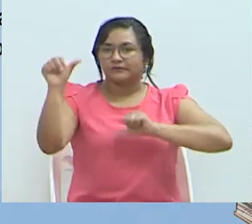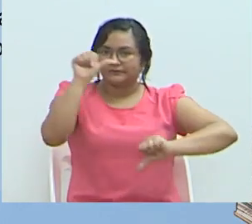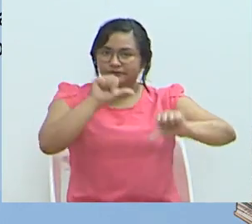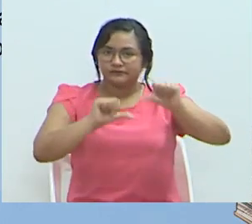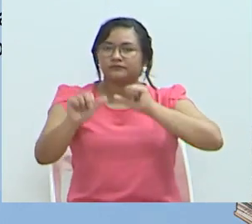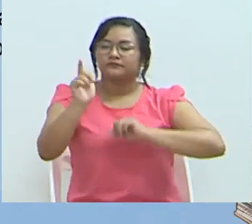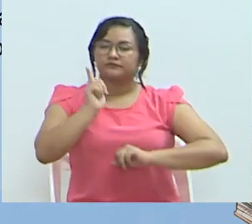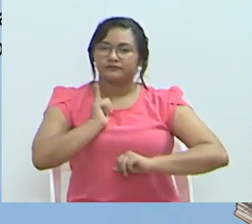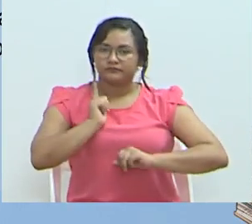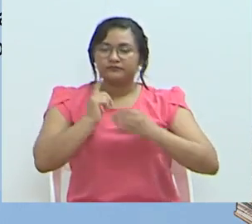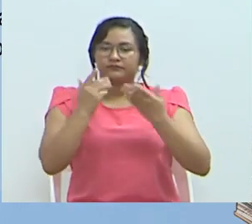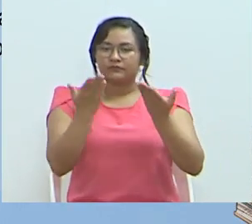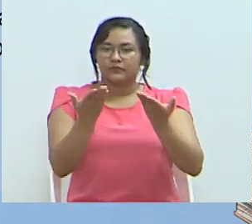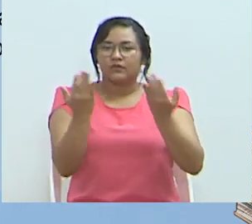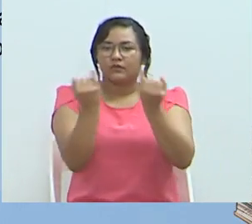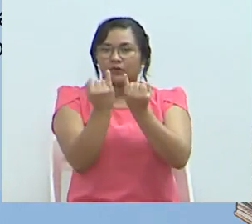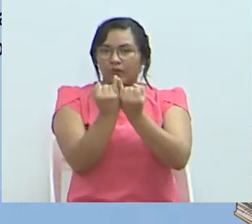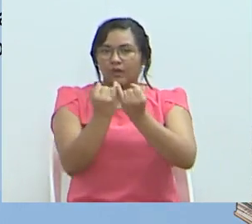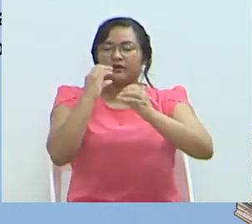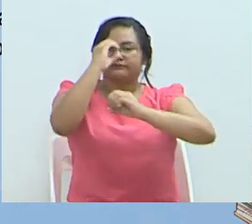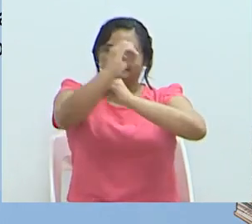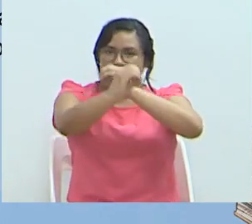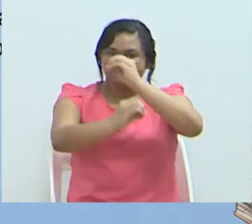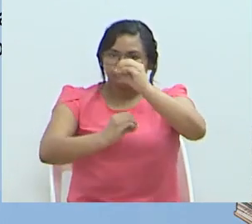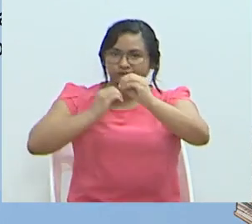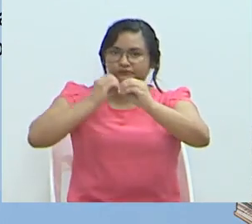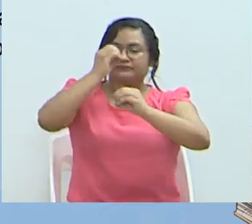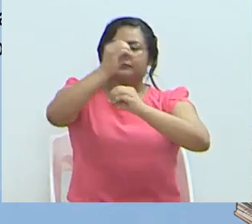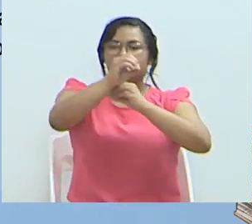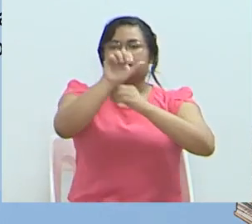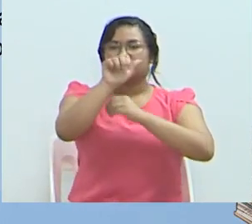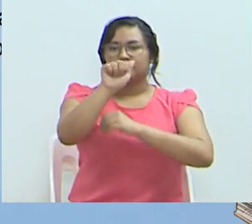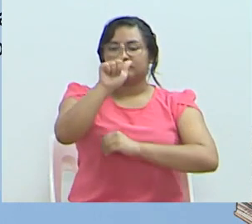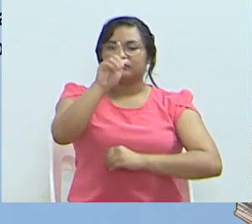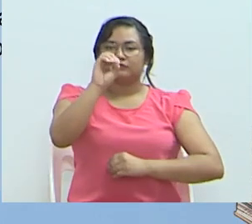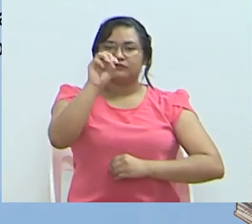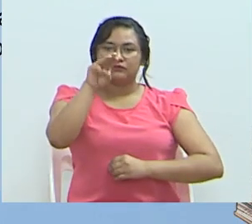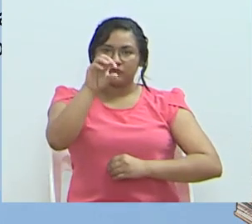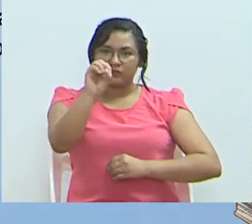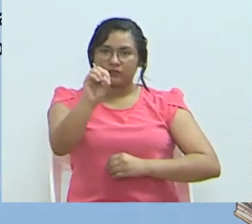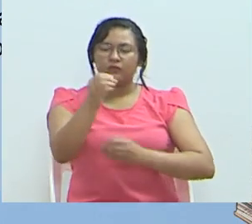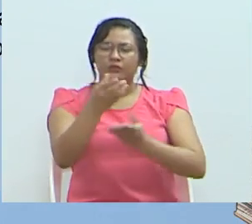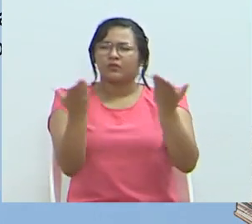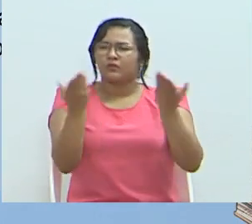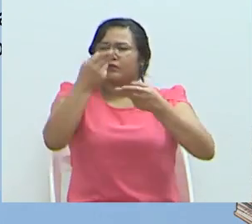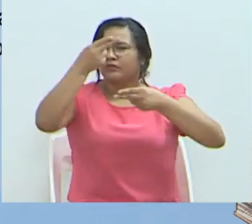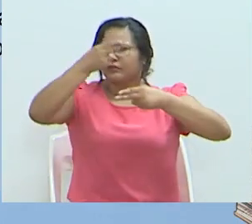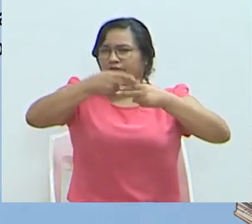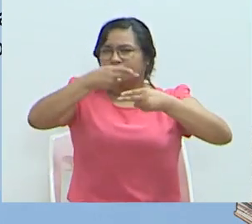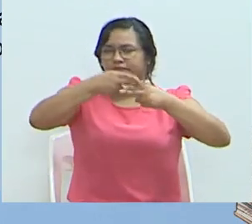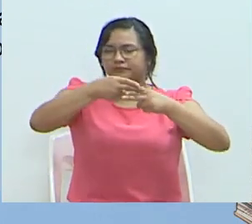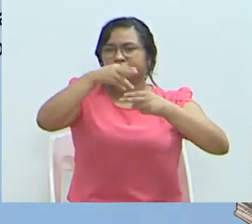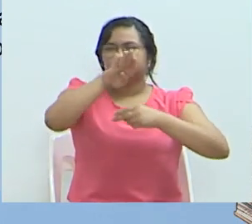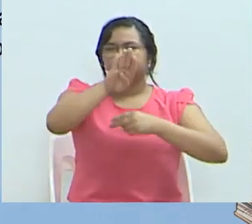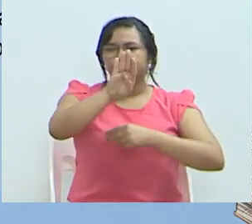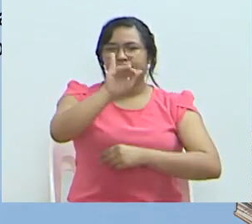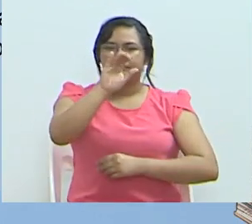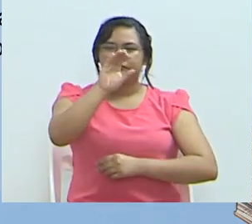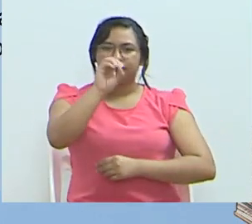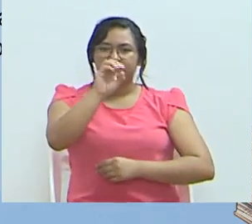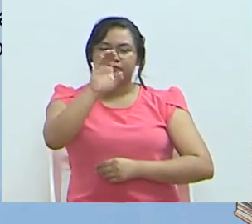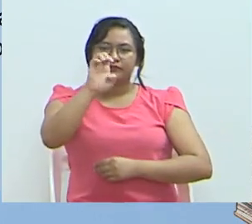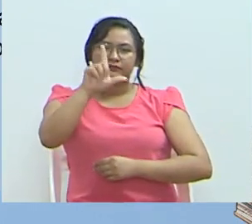pertenecen. Los átomos que forman parte de la materia viva se denominan bioelementos. Los más abundantes